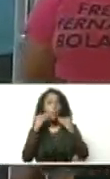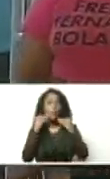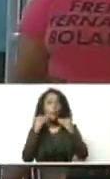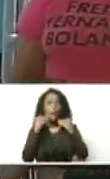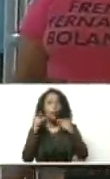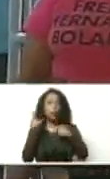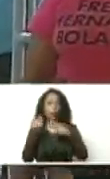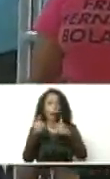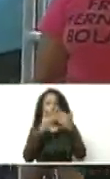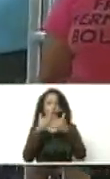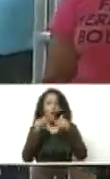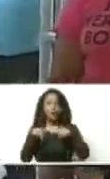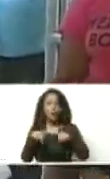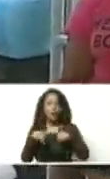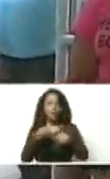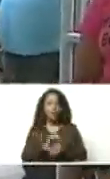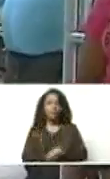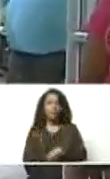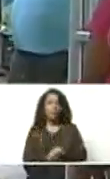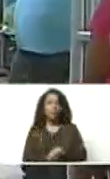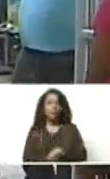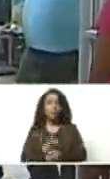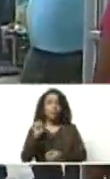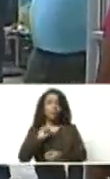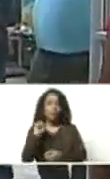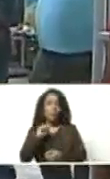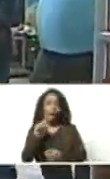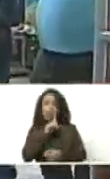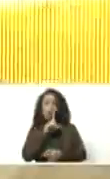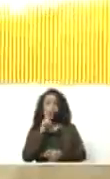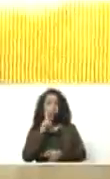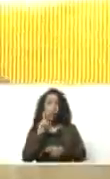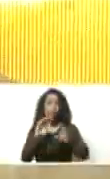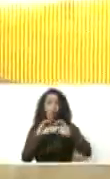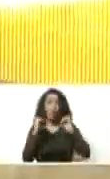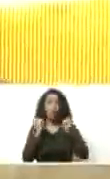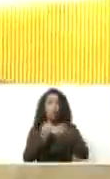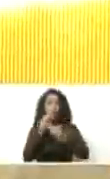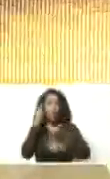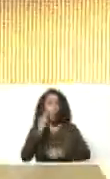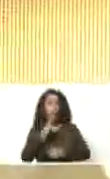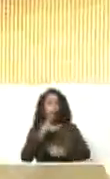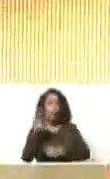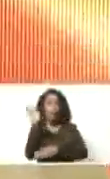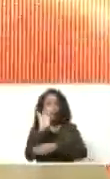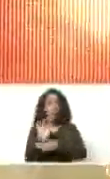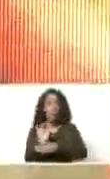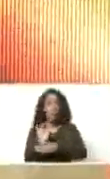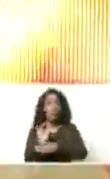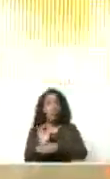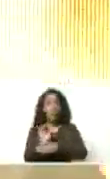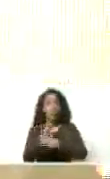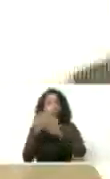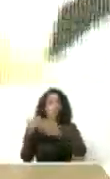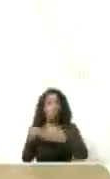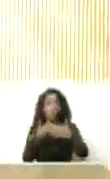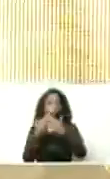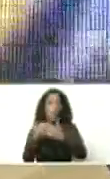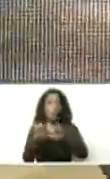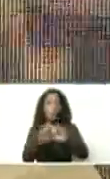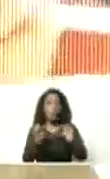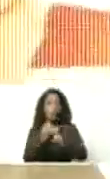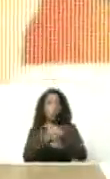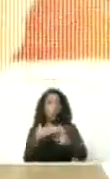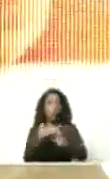aquí en el Manuel Palacio Fajardo? Sí. ¿Qué me puedes decir de todos estos planes? De la Organización Bolivariana Estudiantil y de la Federación Venezolana de Estudiantes de Educación